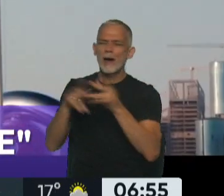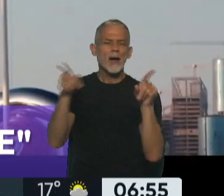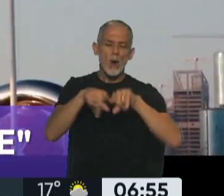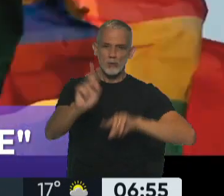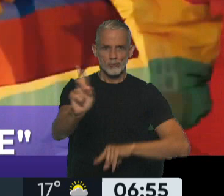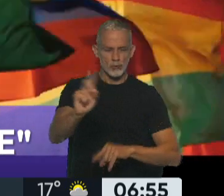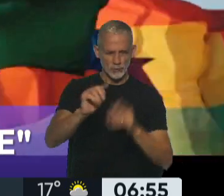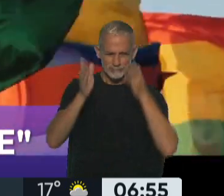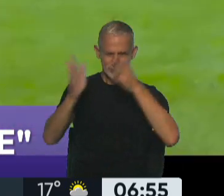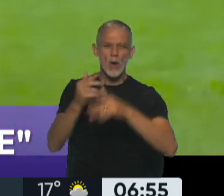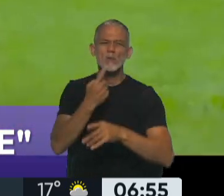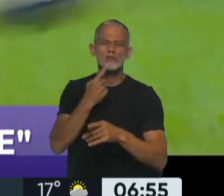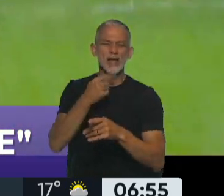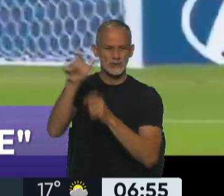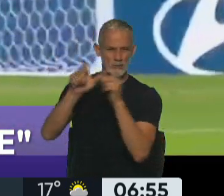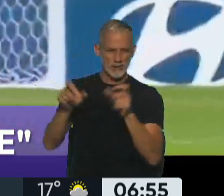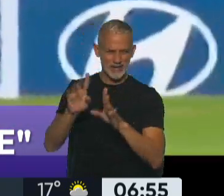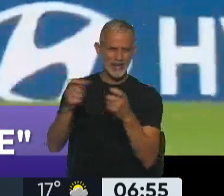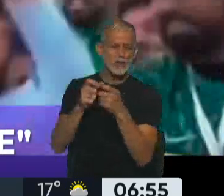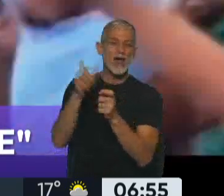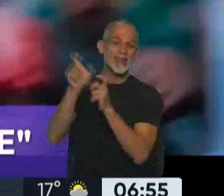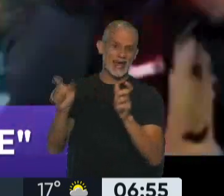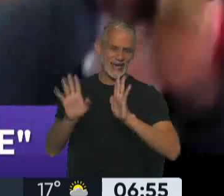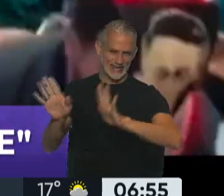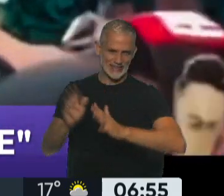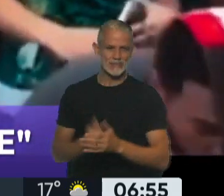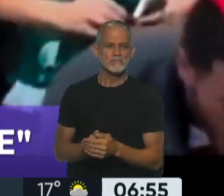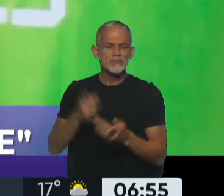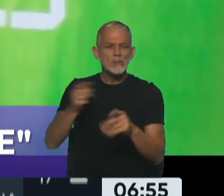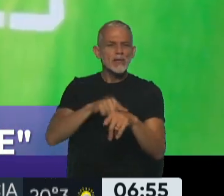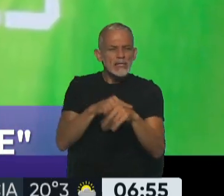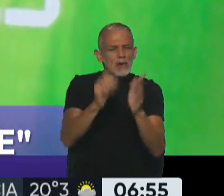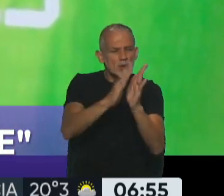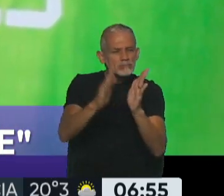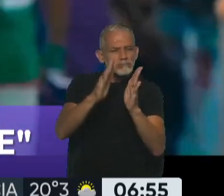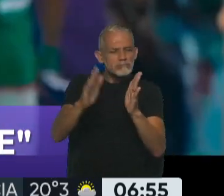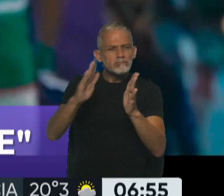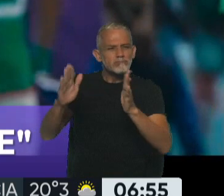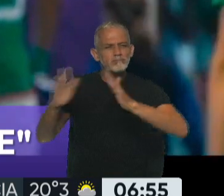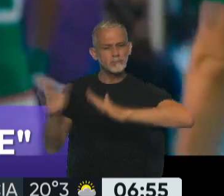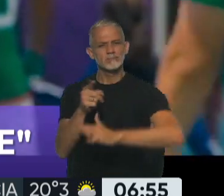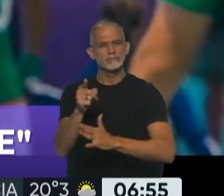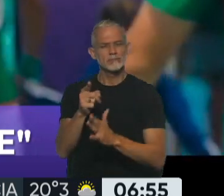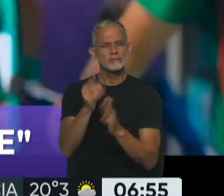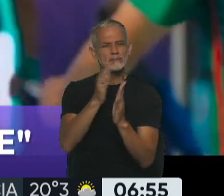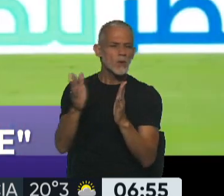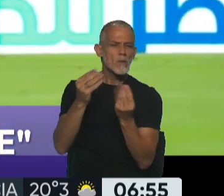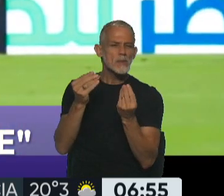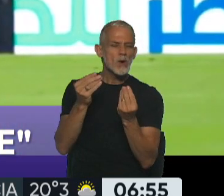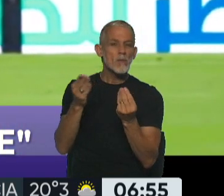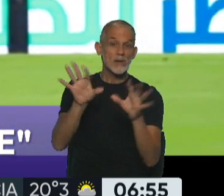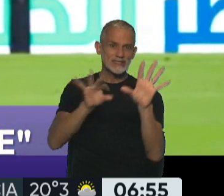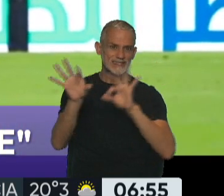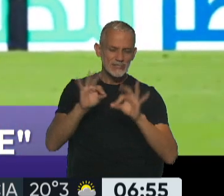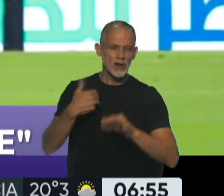centrar en Muchachos, la película de la gente, que lo que hace es ir cronológicamente recorriendo el camino de la